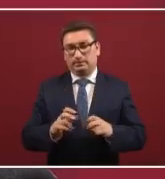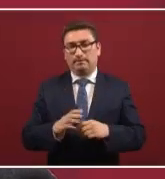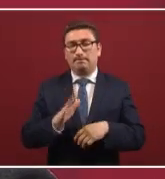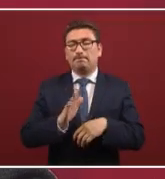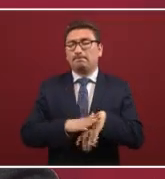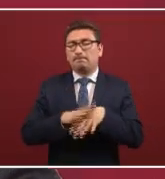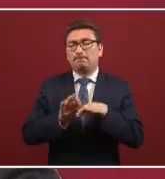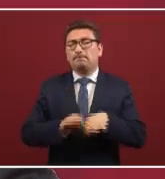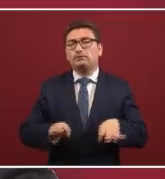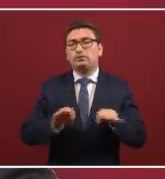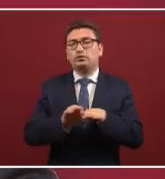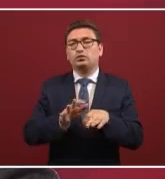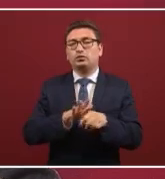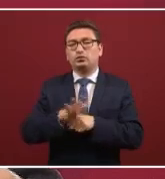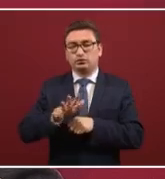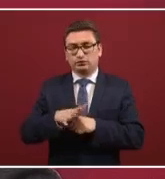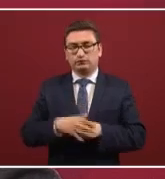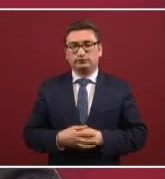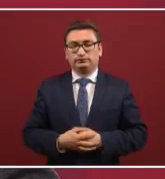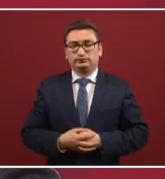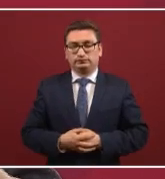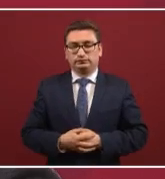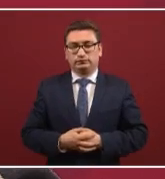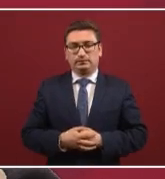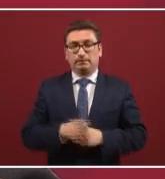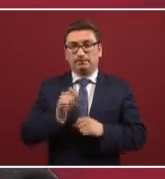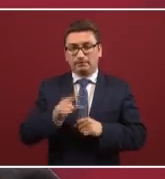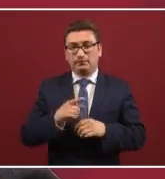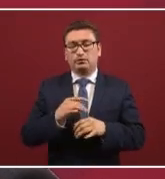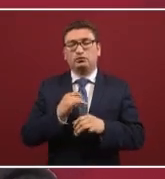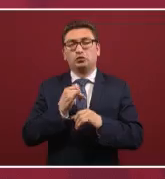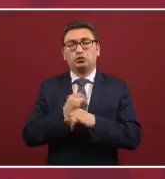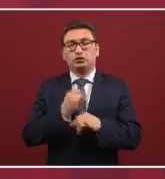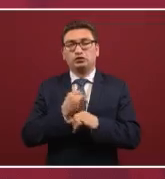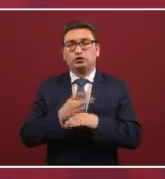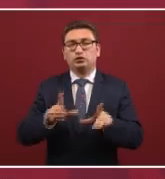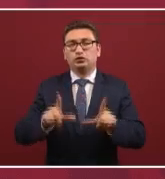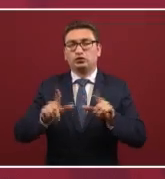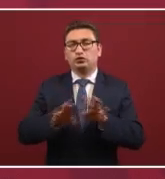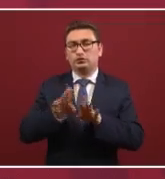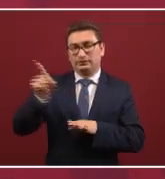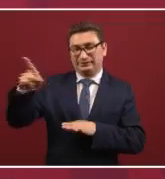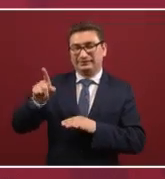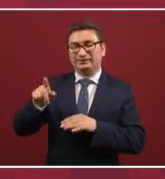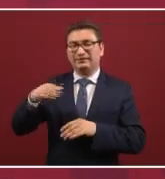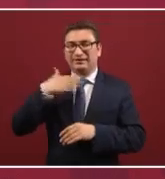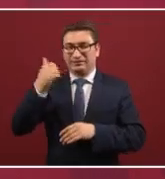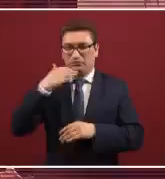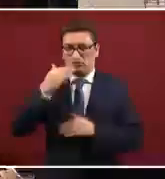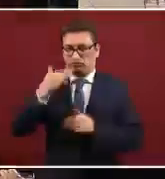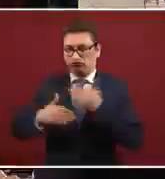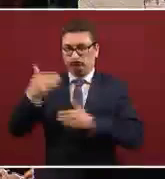Primordialmente lo que es la digitalización o el Internet de las cosas, donde Alemania tiene un avance muy relevante.